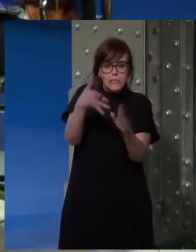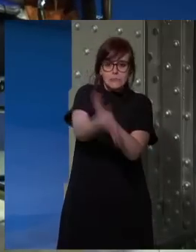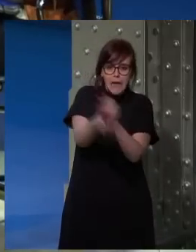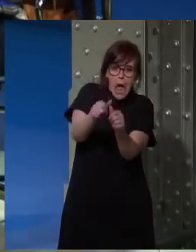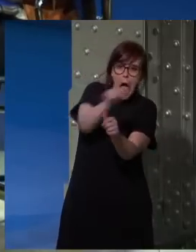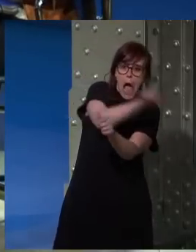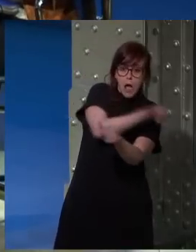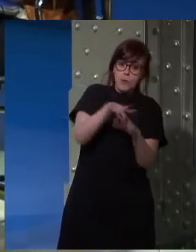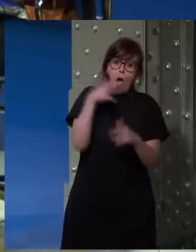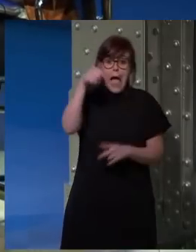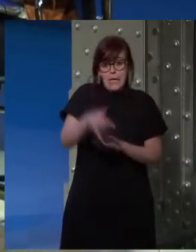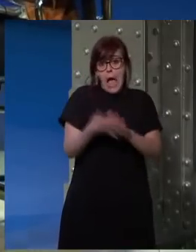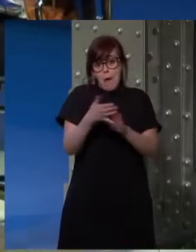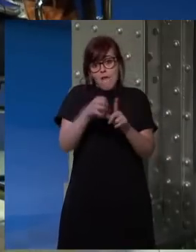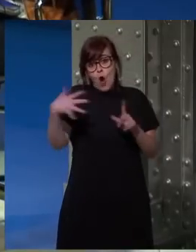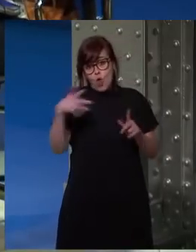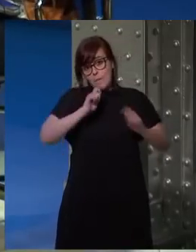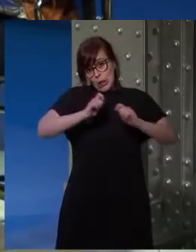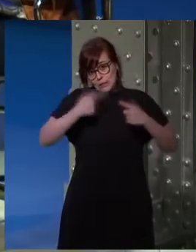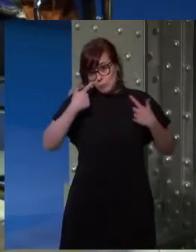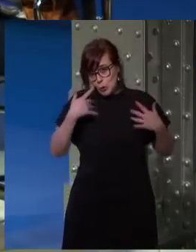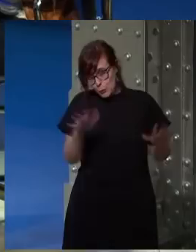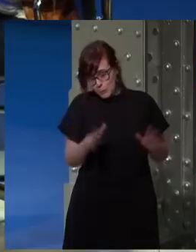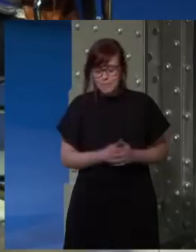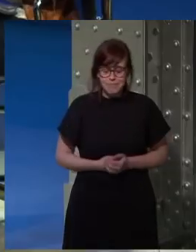sería un foro aquí de periodismo.